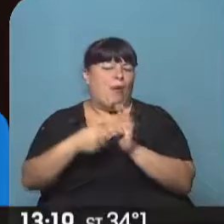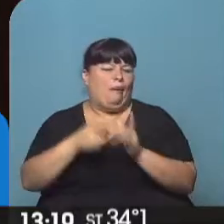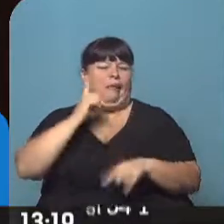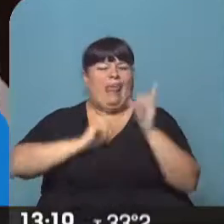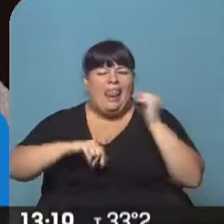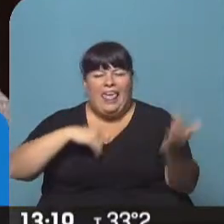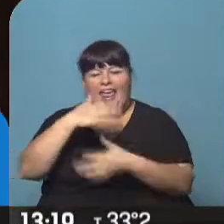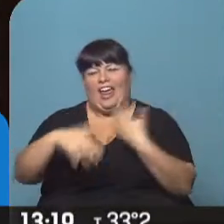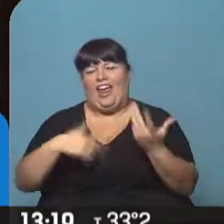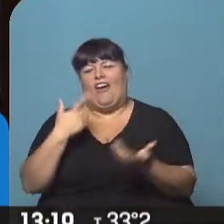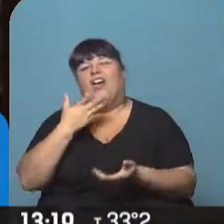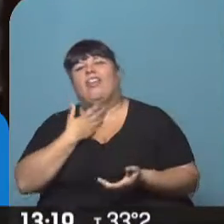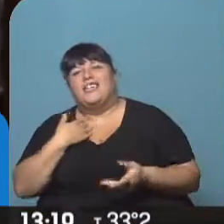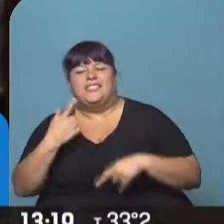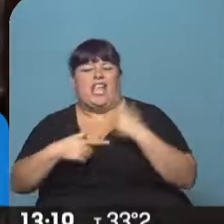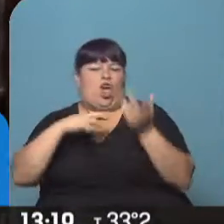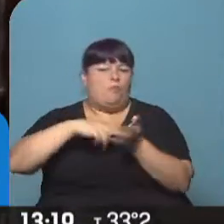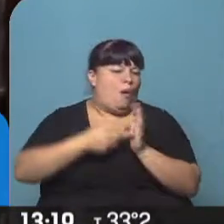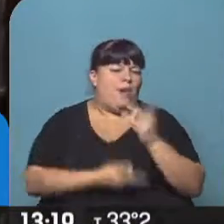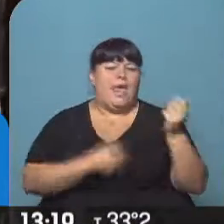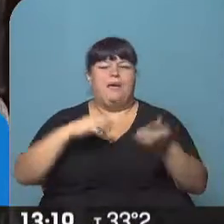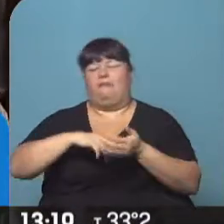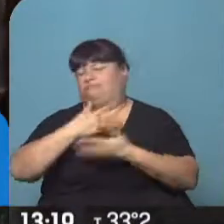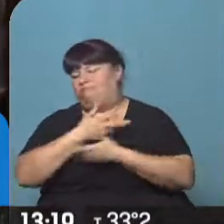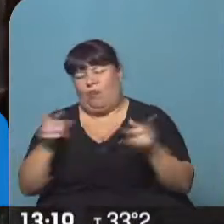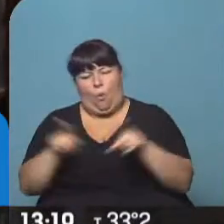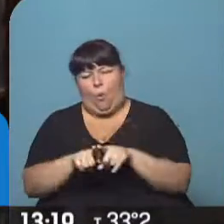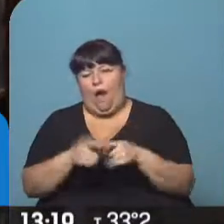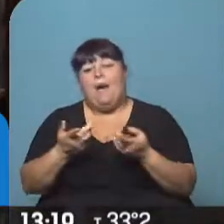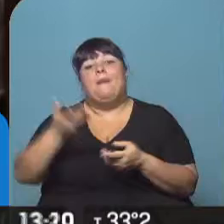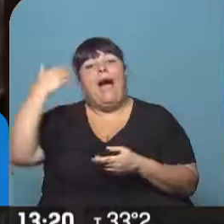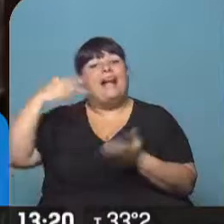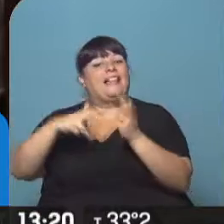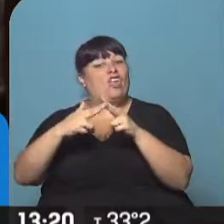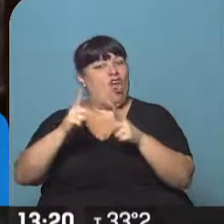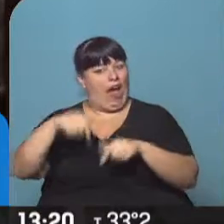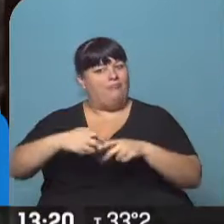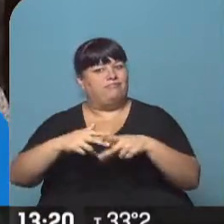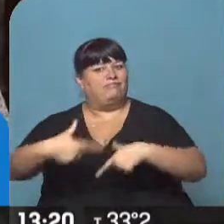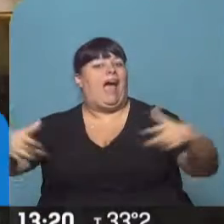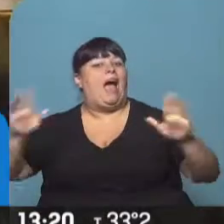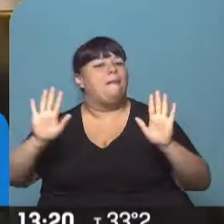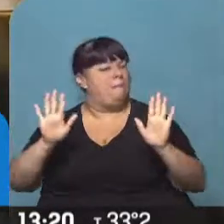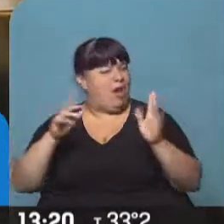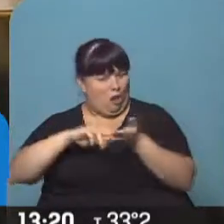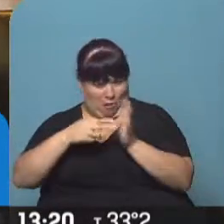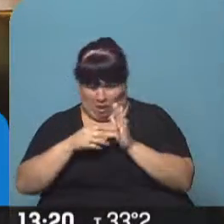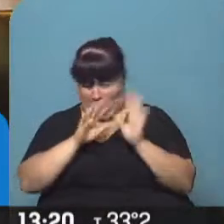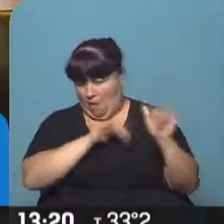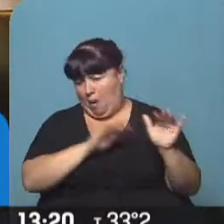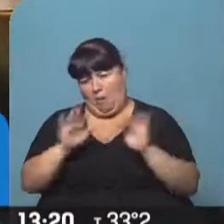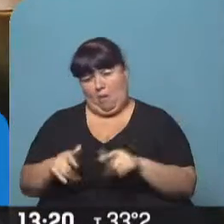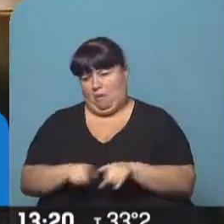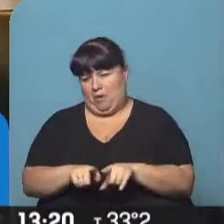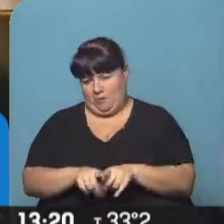quilombos, los mismos deseos, los mismos problemas, los mismos conflictos, sin tanta tecnología como ahora, pero la verdad que nos pasaba lo